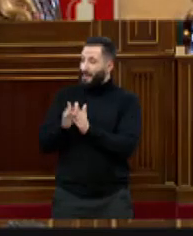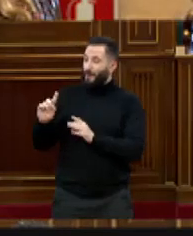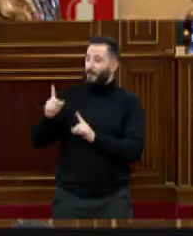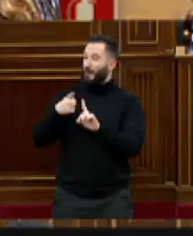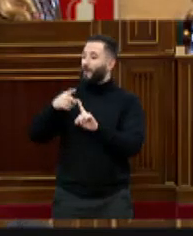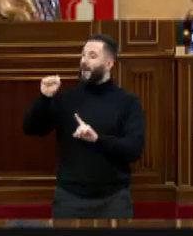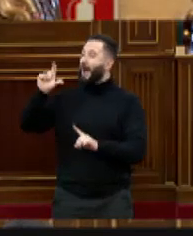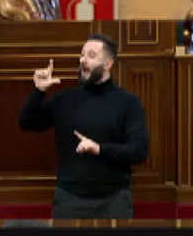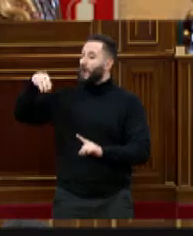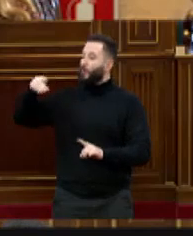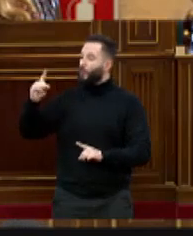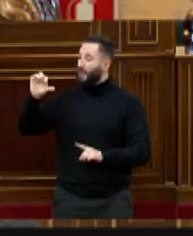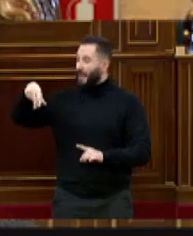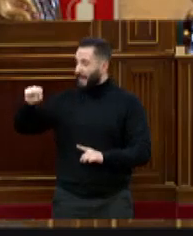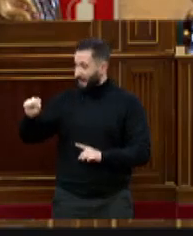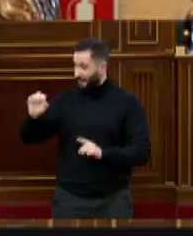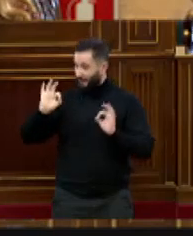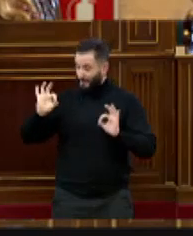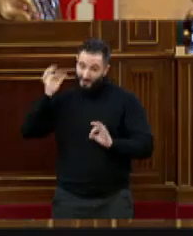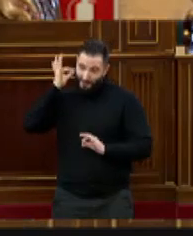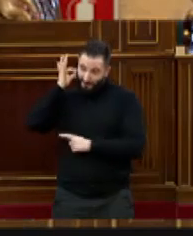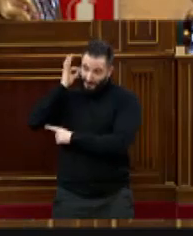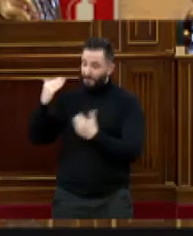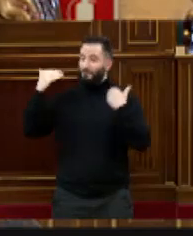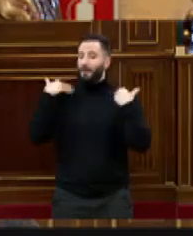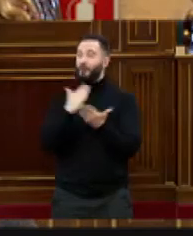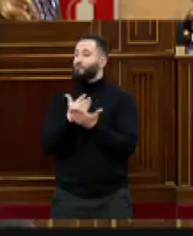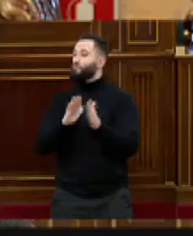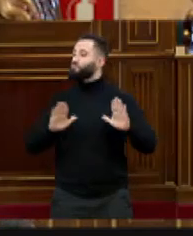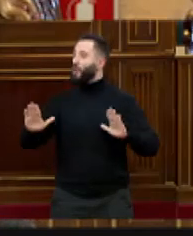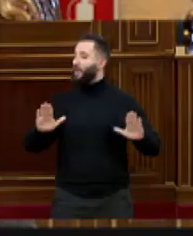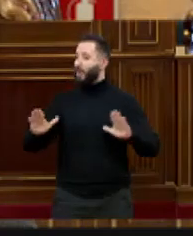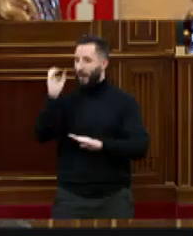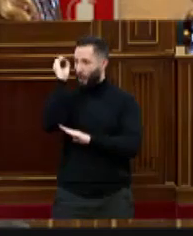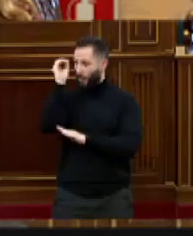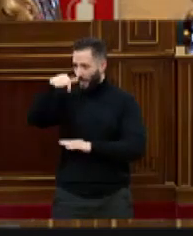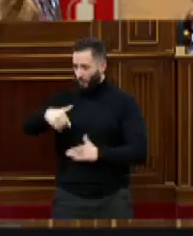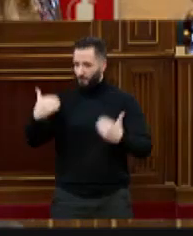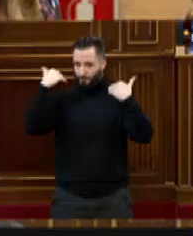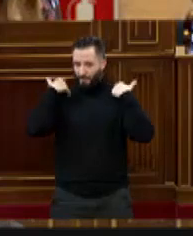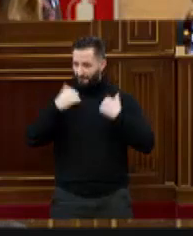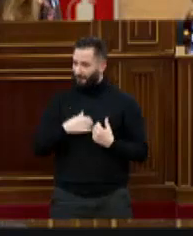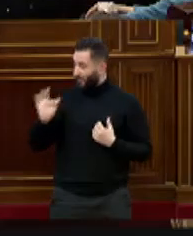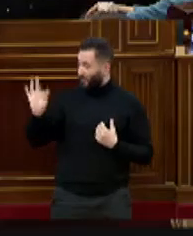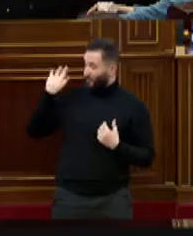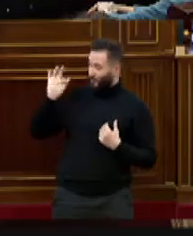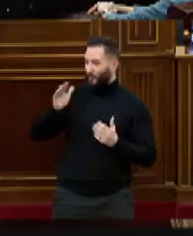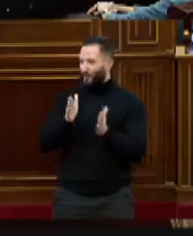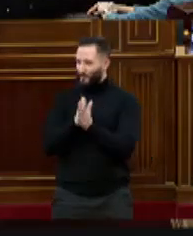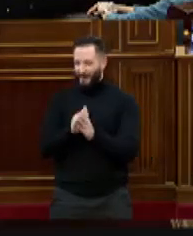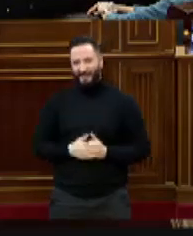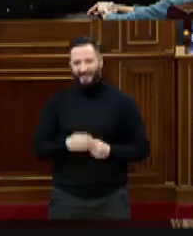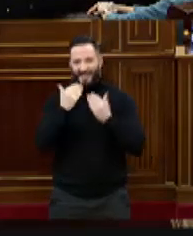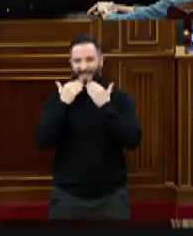doña almudena Castro Girona que va a actuar como moderadora de este de estas jornadas tienes la palabra buena Muchísimas gracias